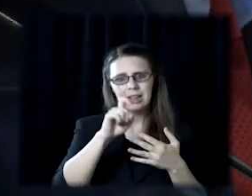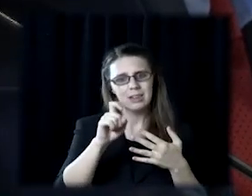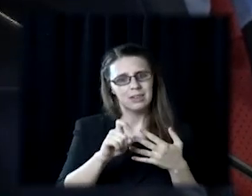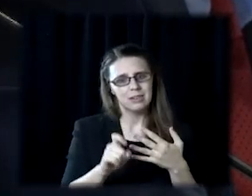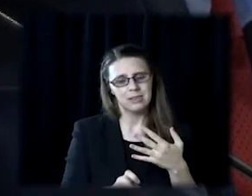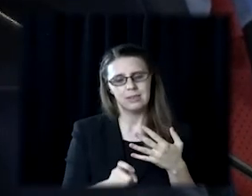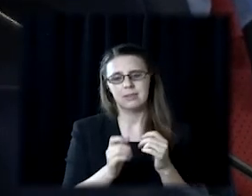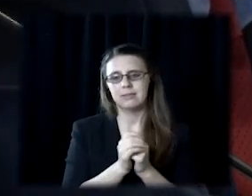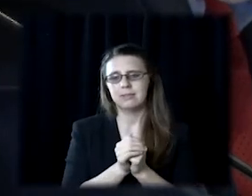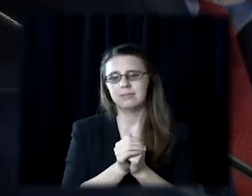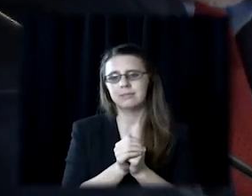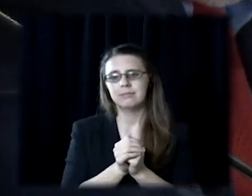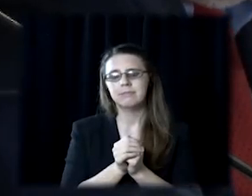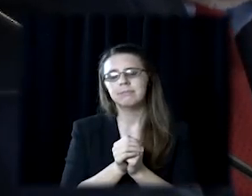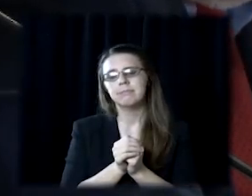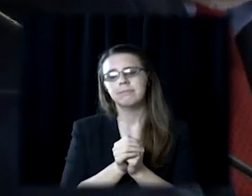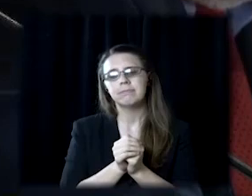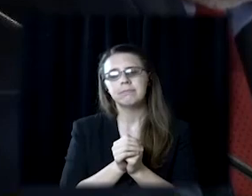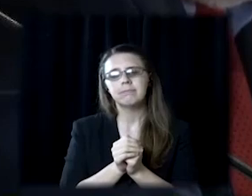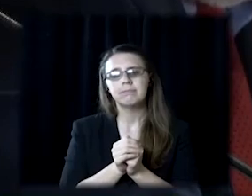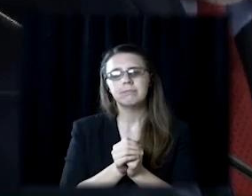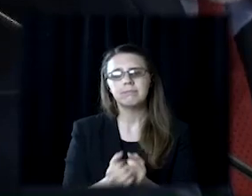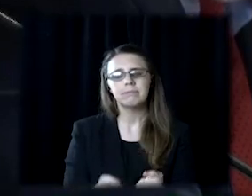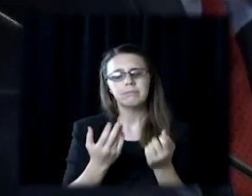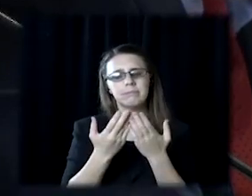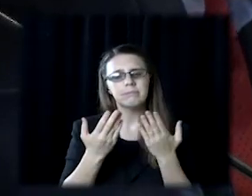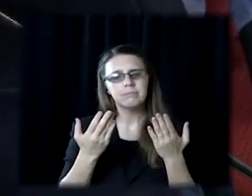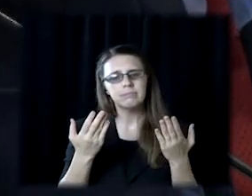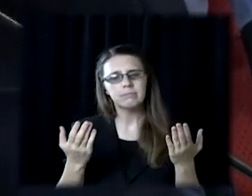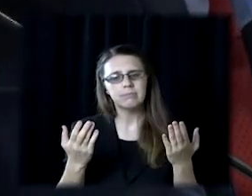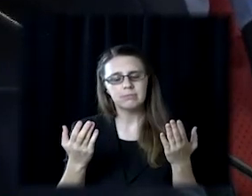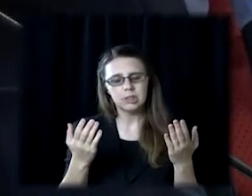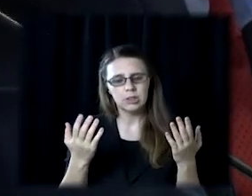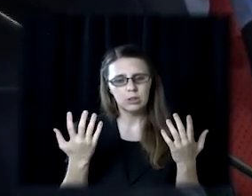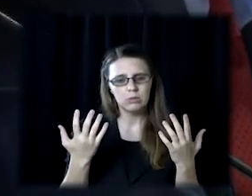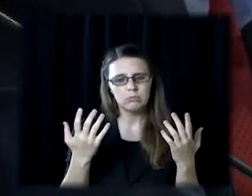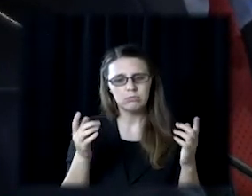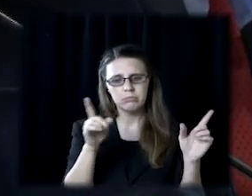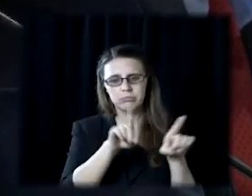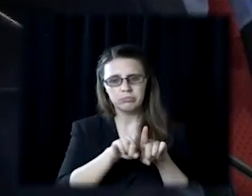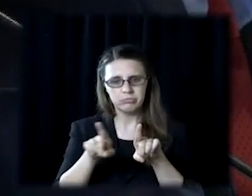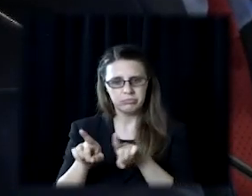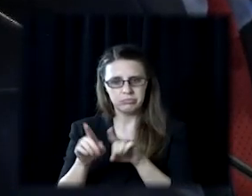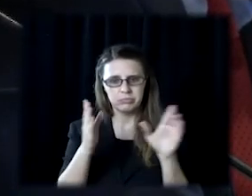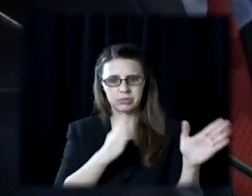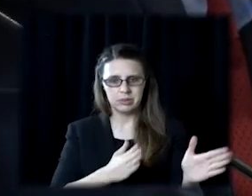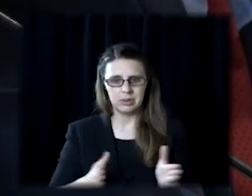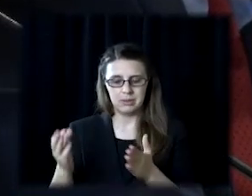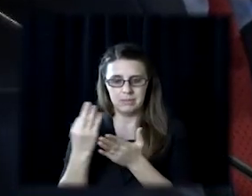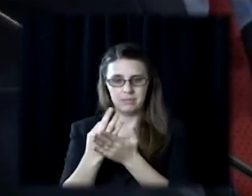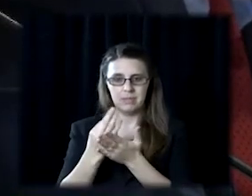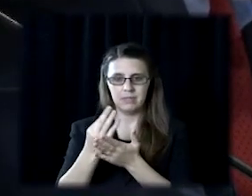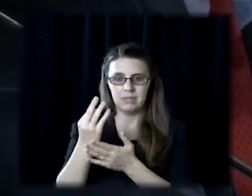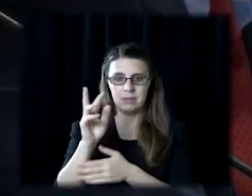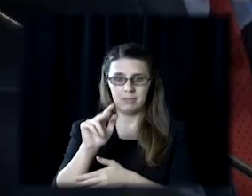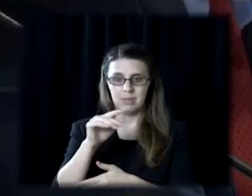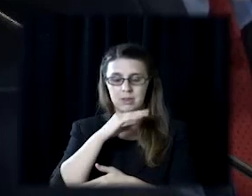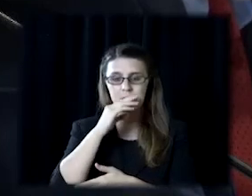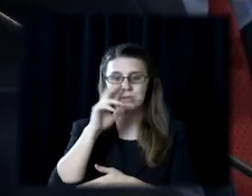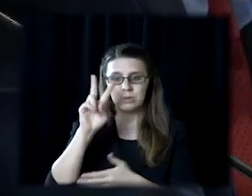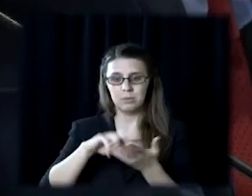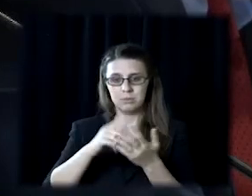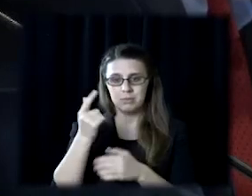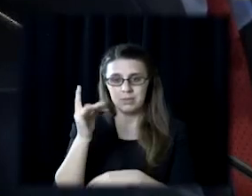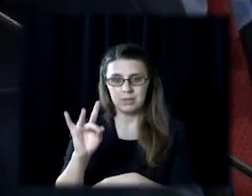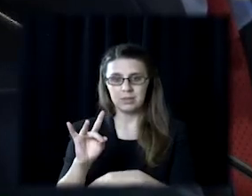Rico. Medidas. Muchas de las medidas son consistentes con el plan fiscal certificado del 23 de octubre de 2018, pero como las medidas están en